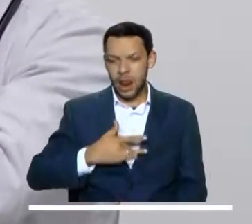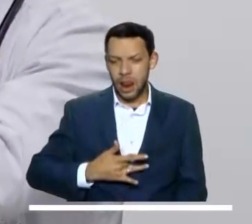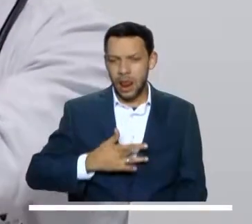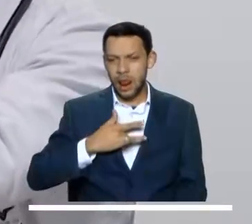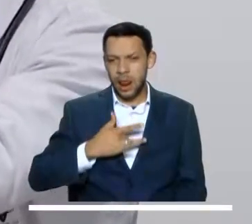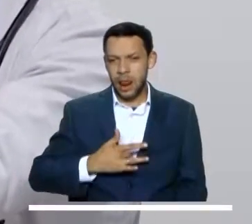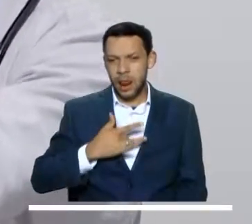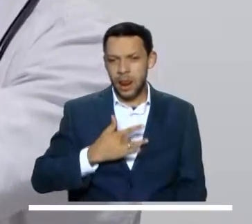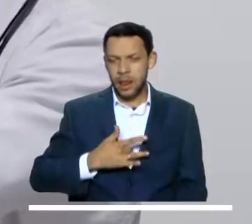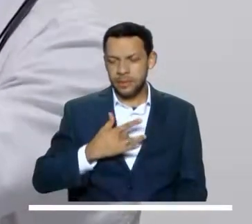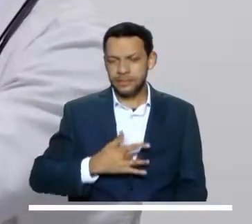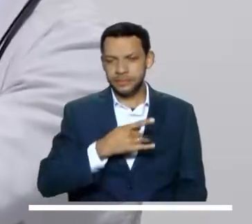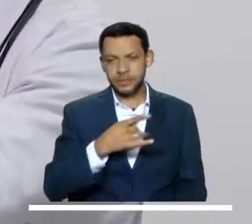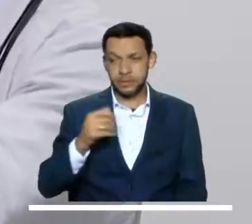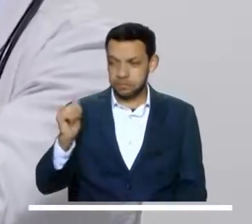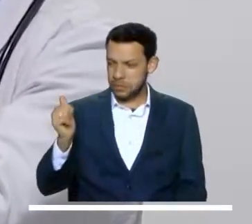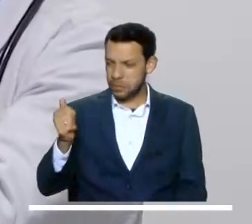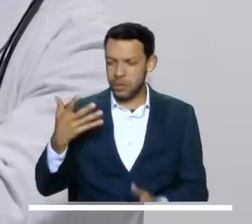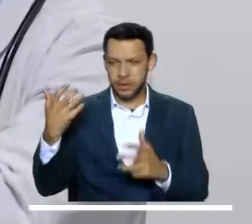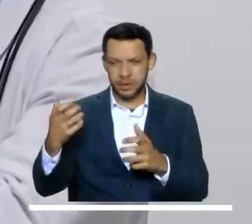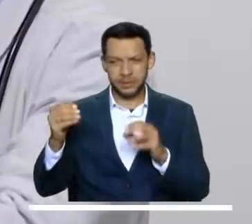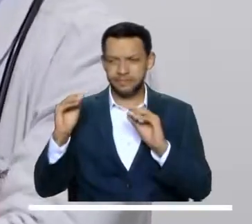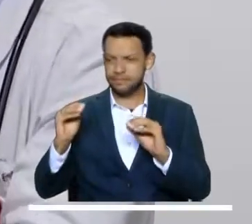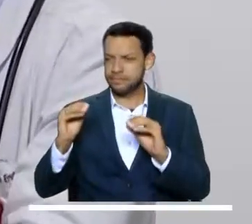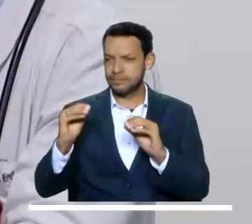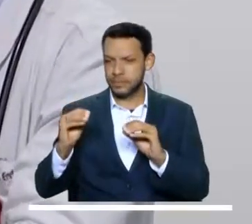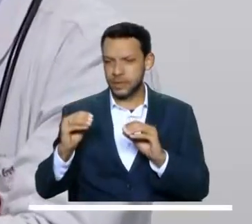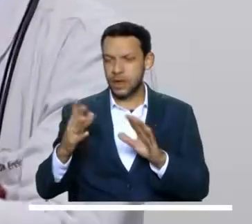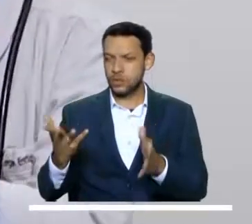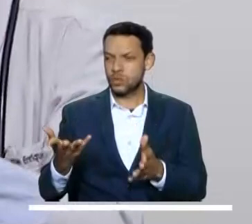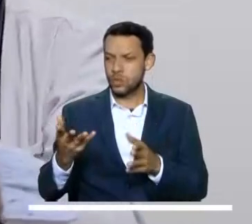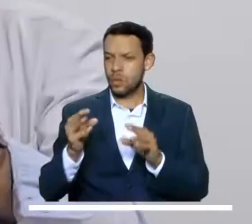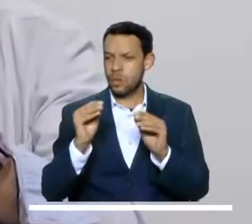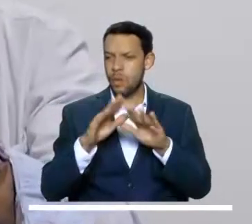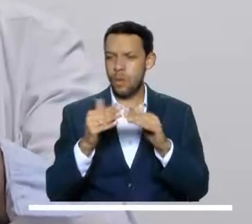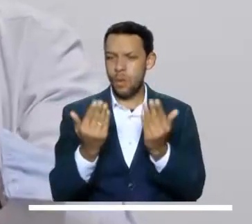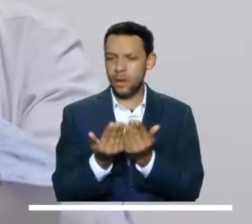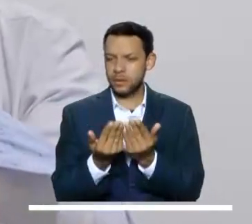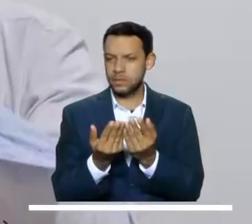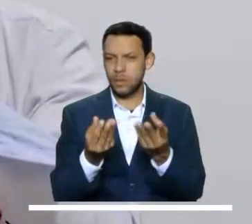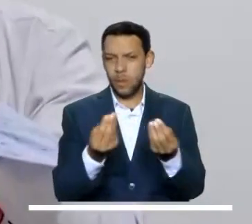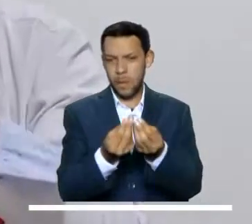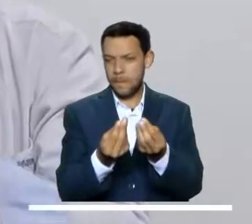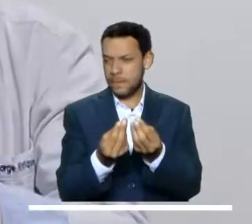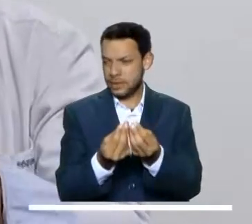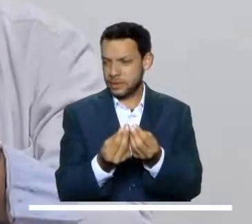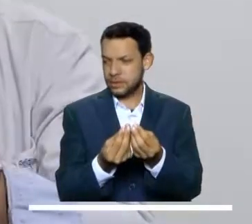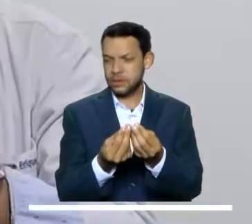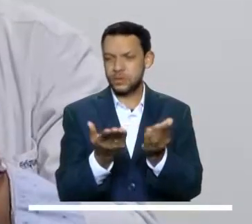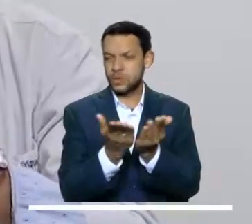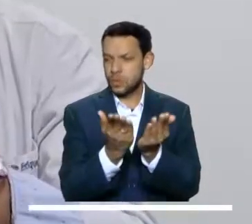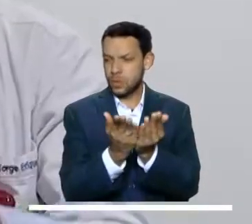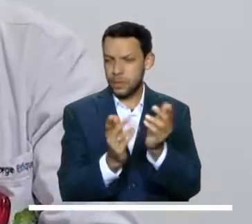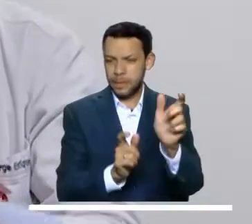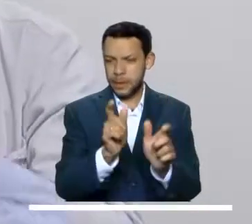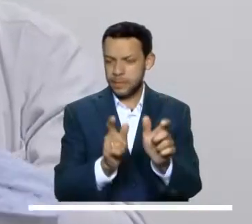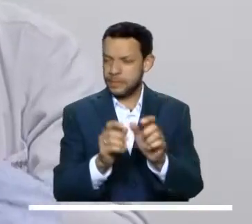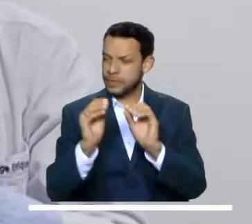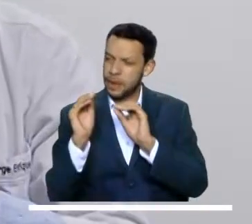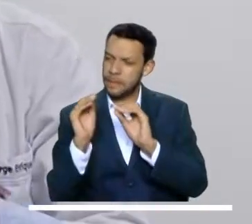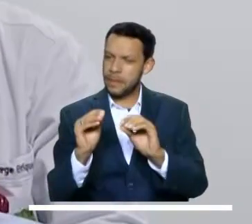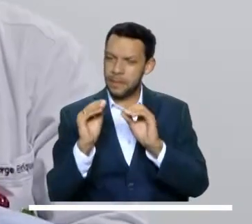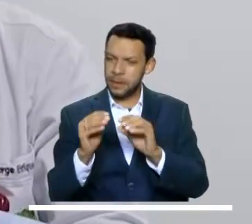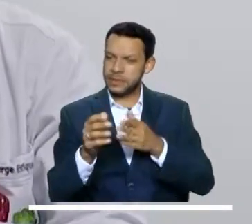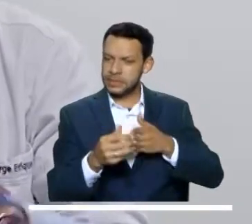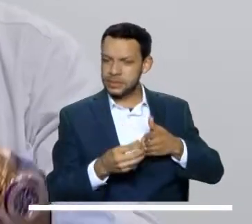usted tuviera que ir hacia contarles a un colegio más que a una facultad de medicina para que todos ustedes se contextualicen en esta especialidad